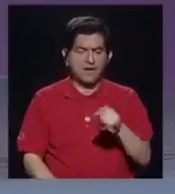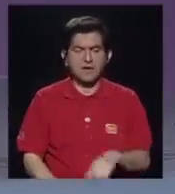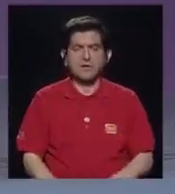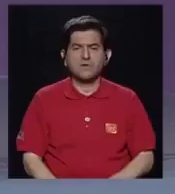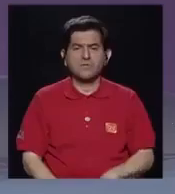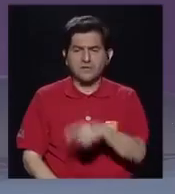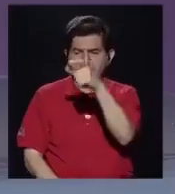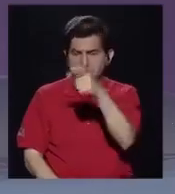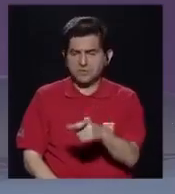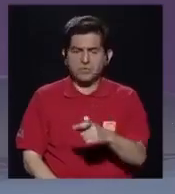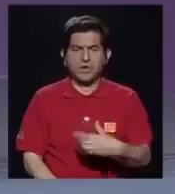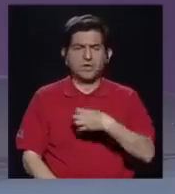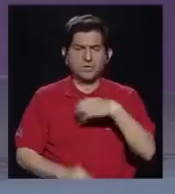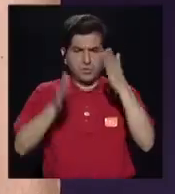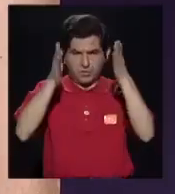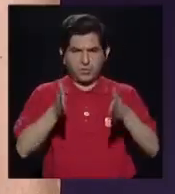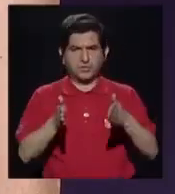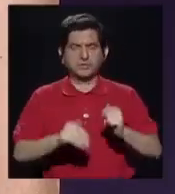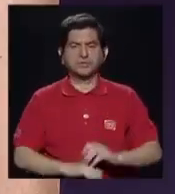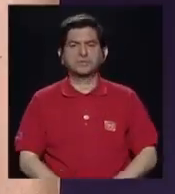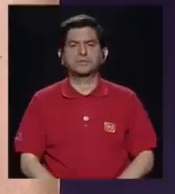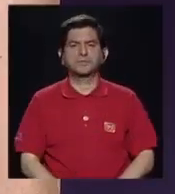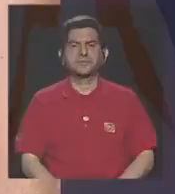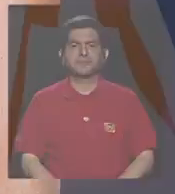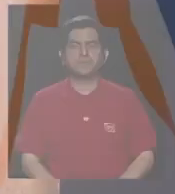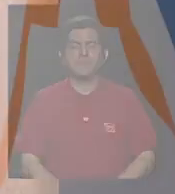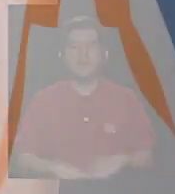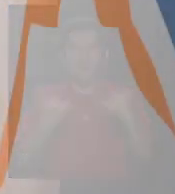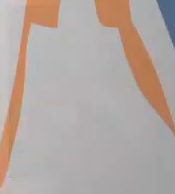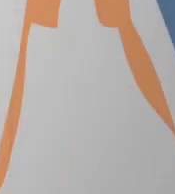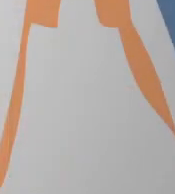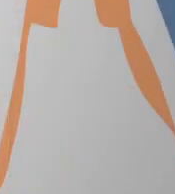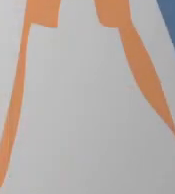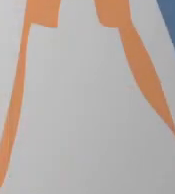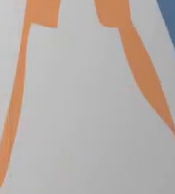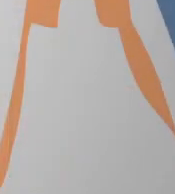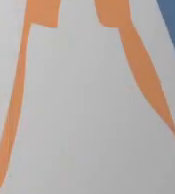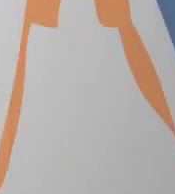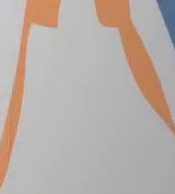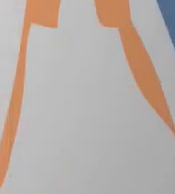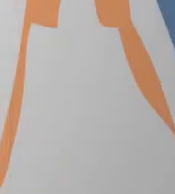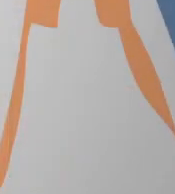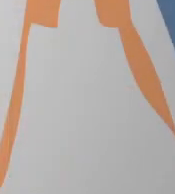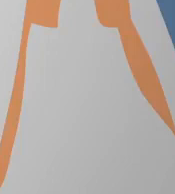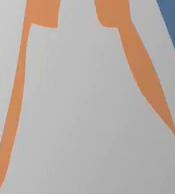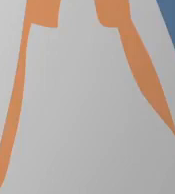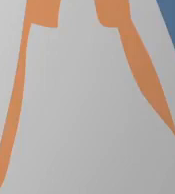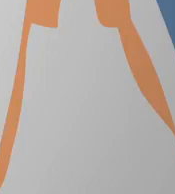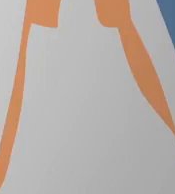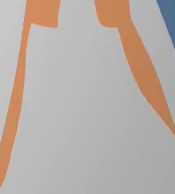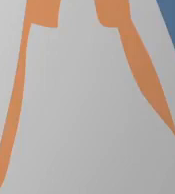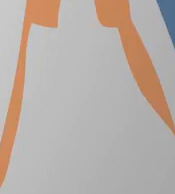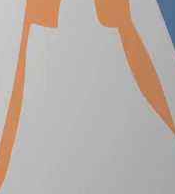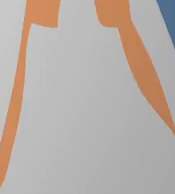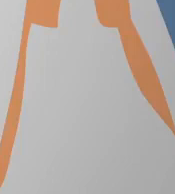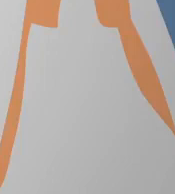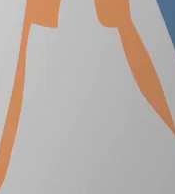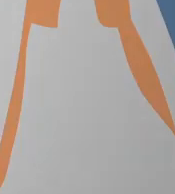ese sujeto dueño Sí a la pausa y luego volvemos Muchas gracias